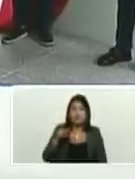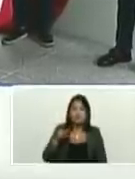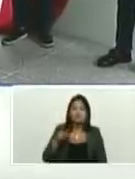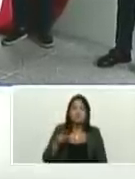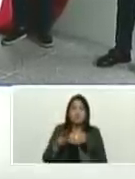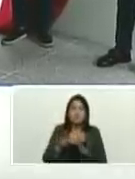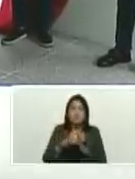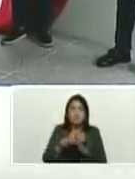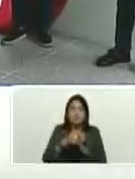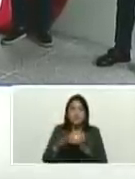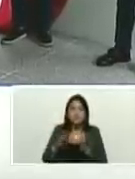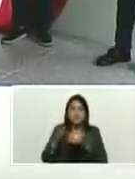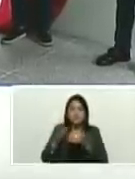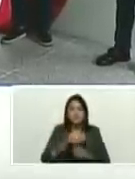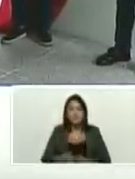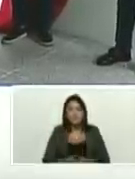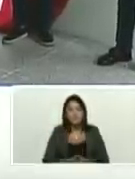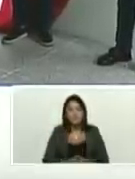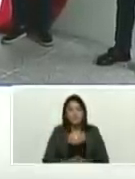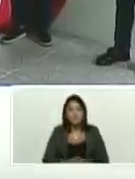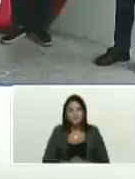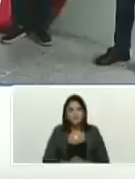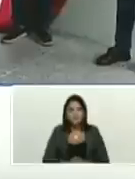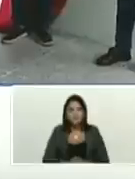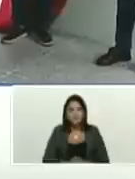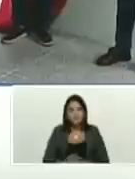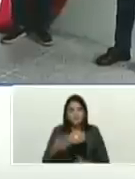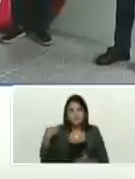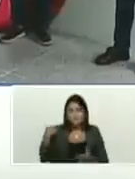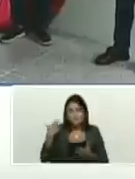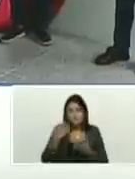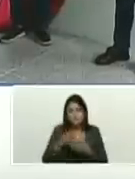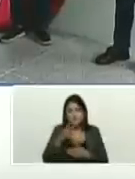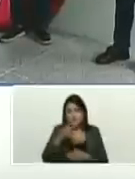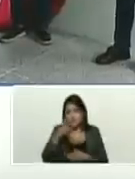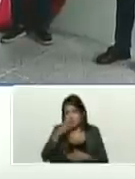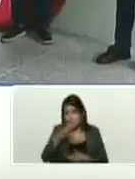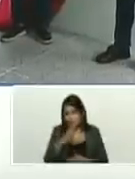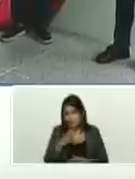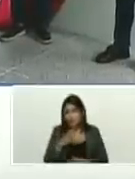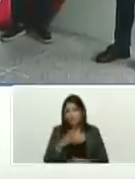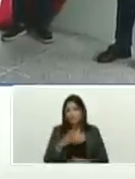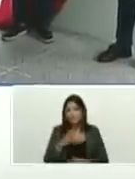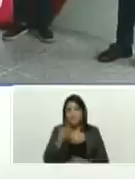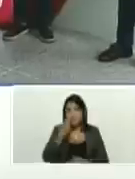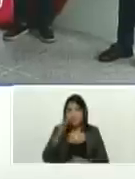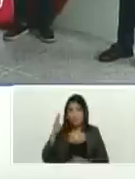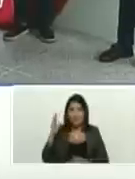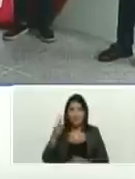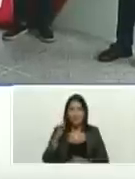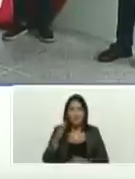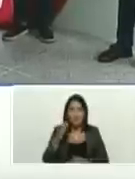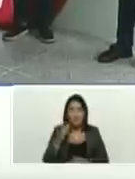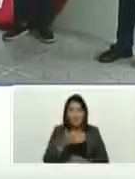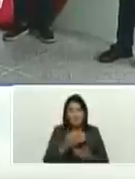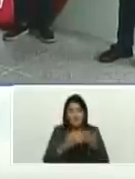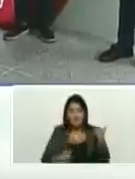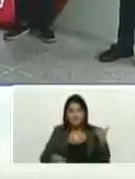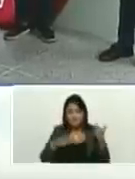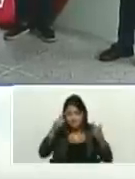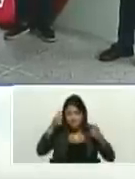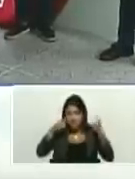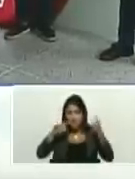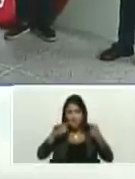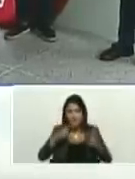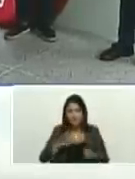verdad, muy bonito. A 24 años de aquel juramento vital, de